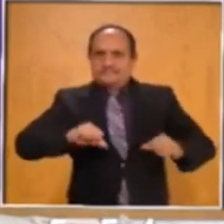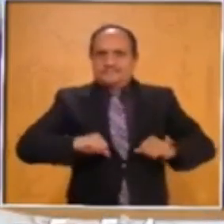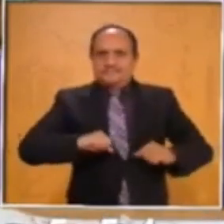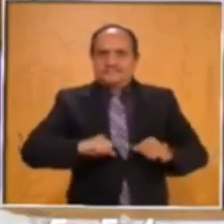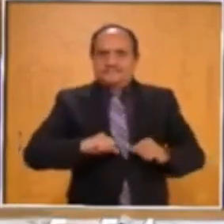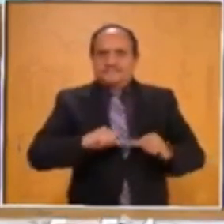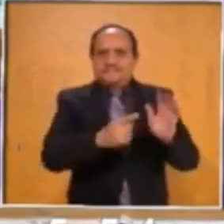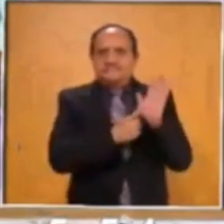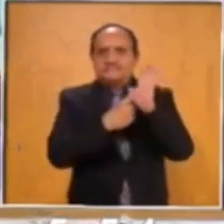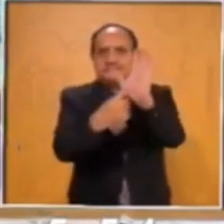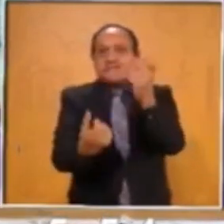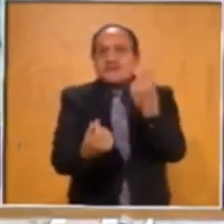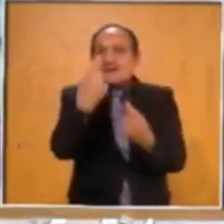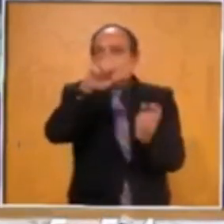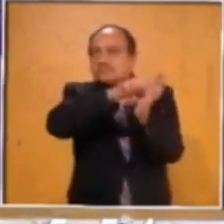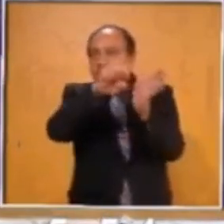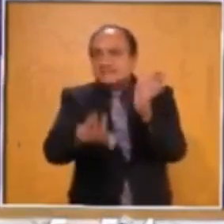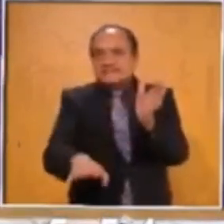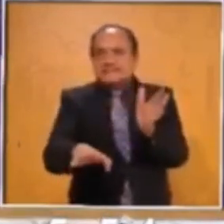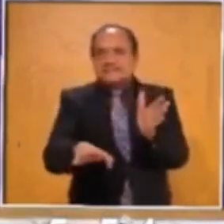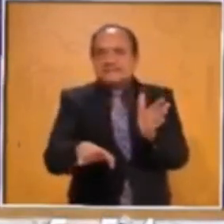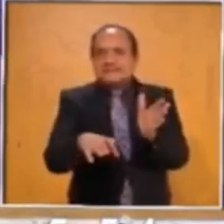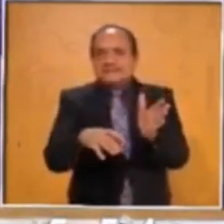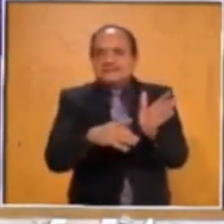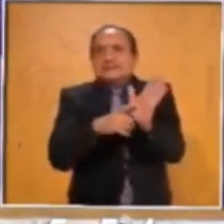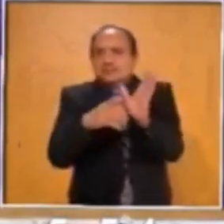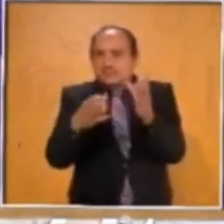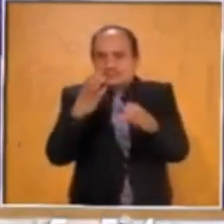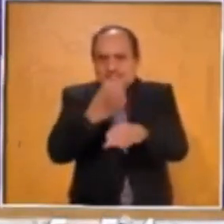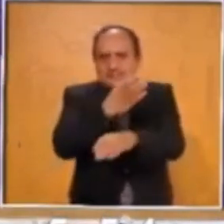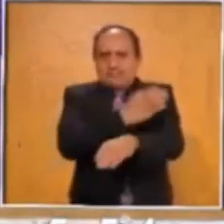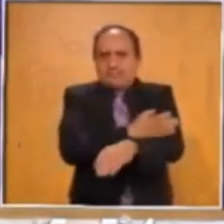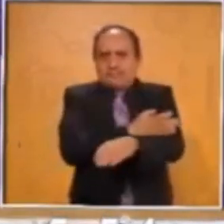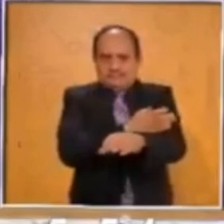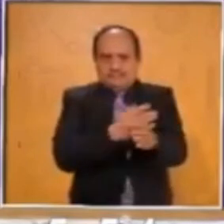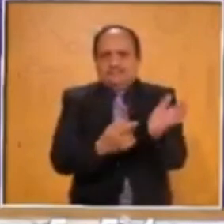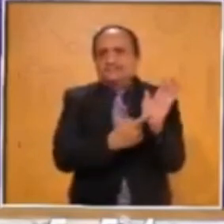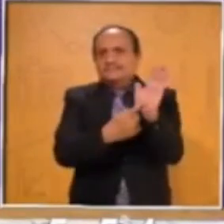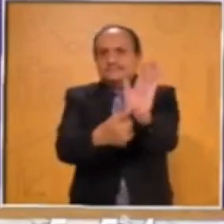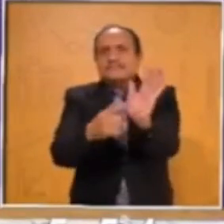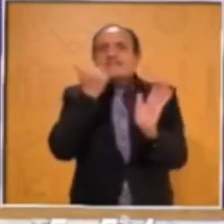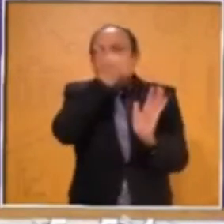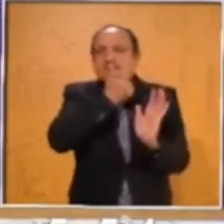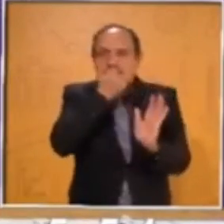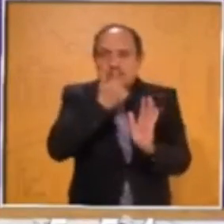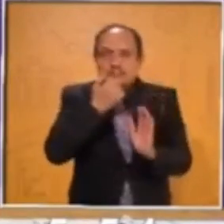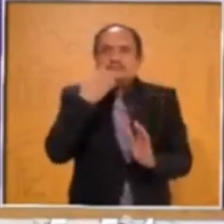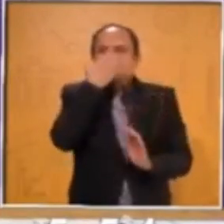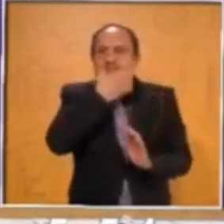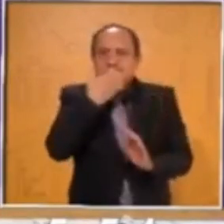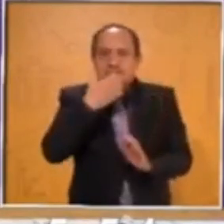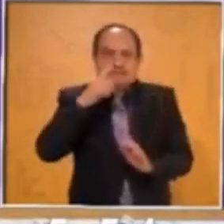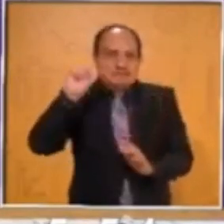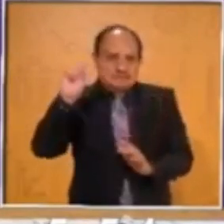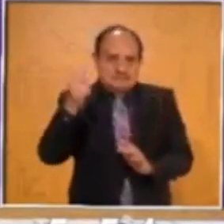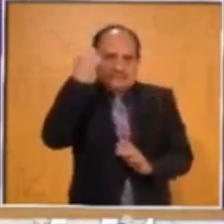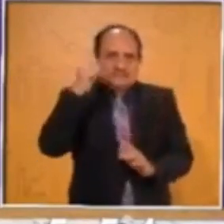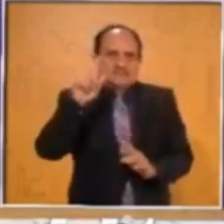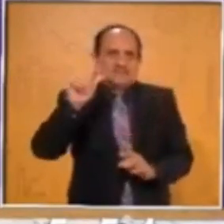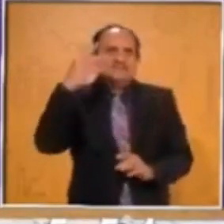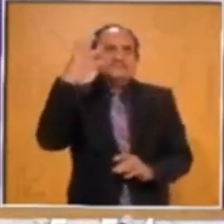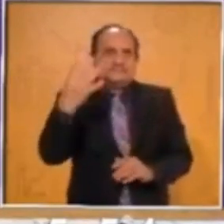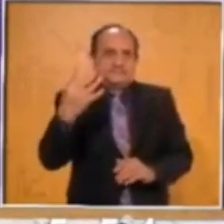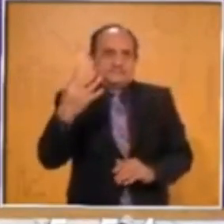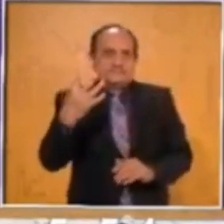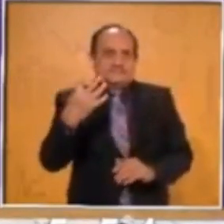les traigo algunos ejemplos de sus compañeros de la técnica 74.